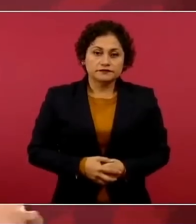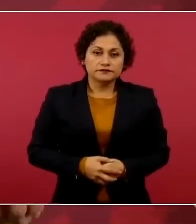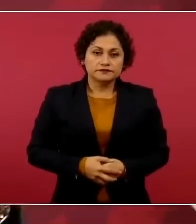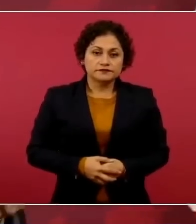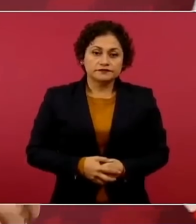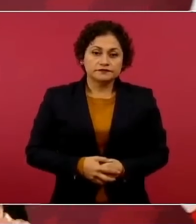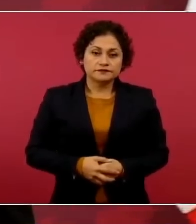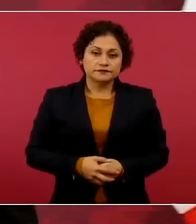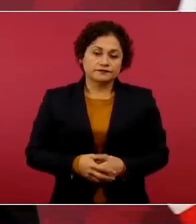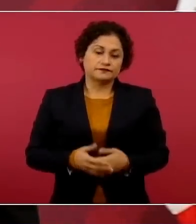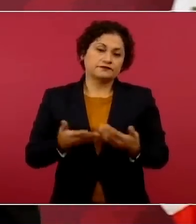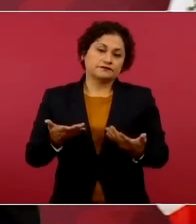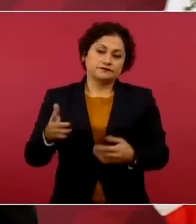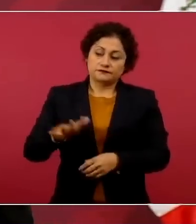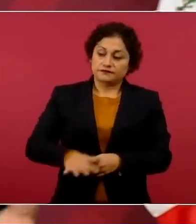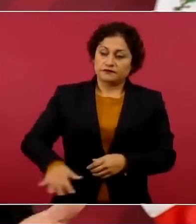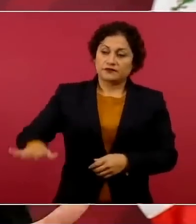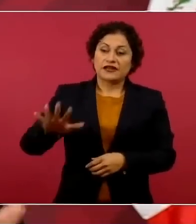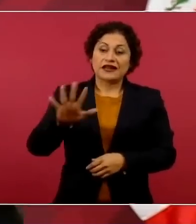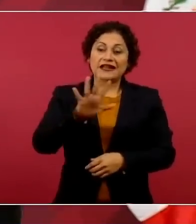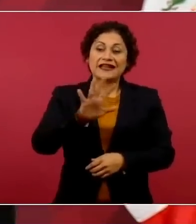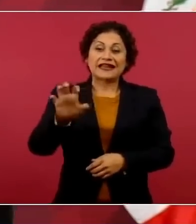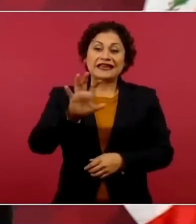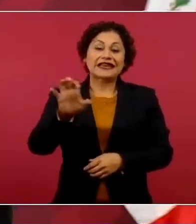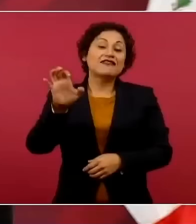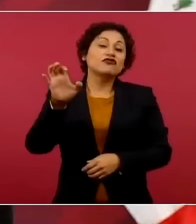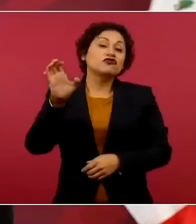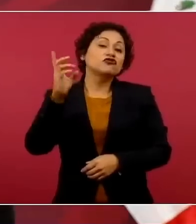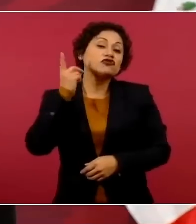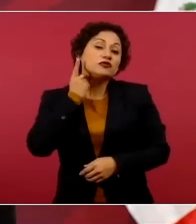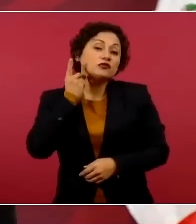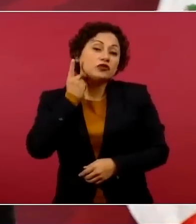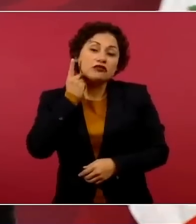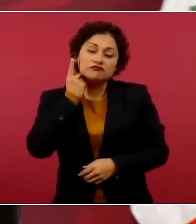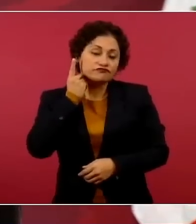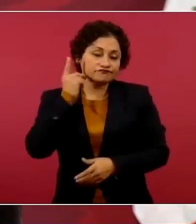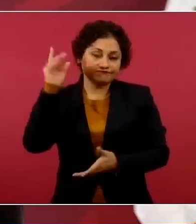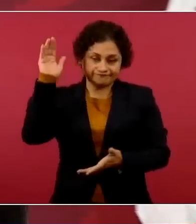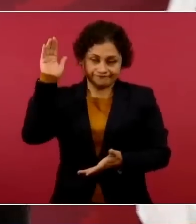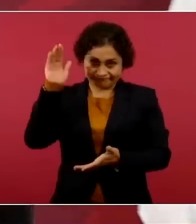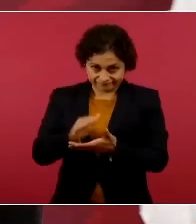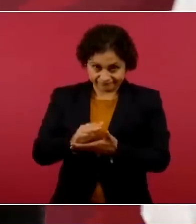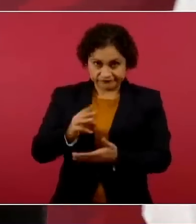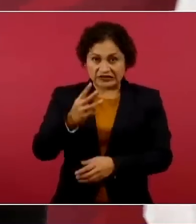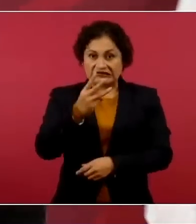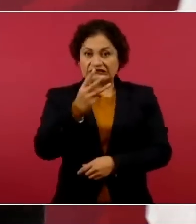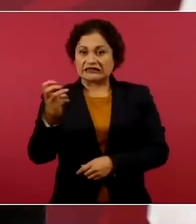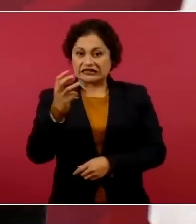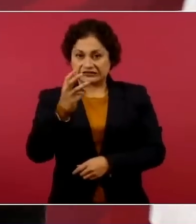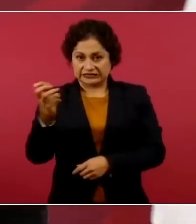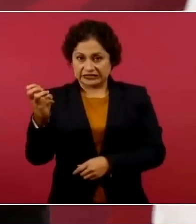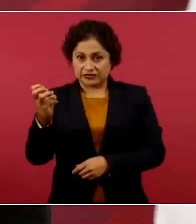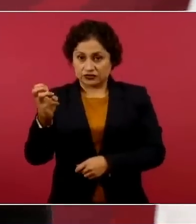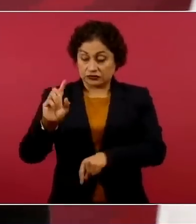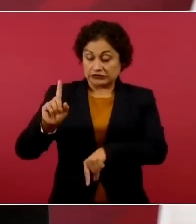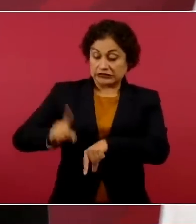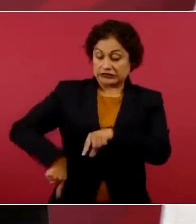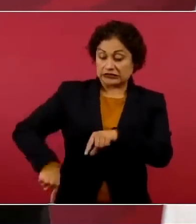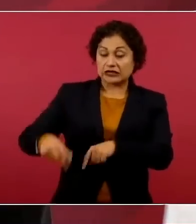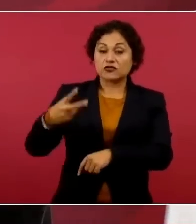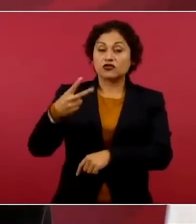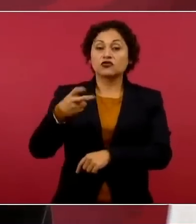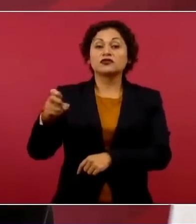hubieran 500 legisladores, sino 300, y que se eliminaran 200